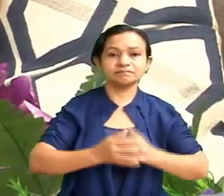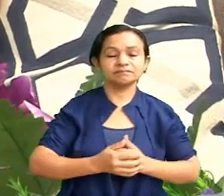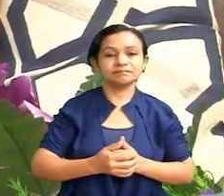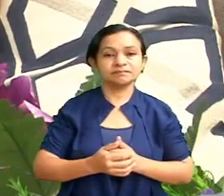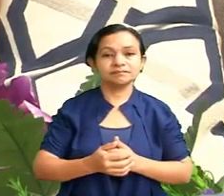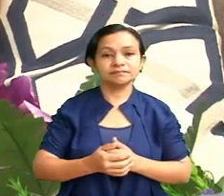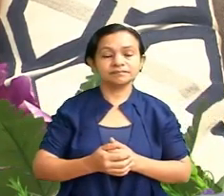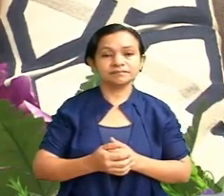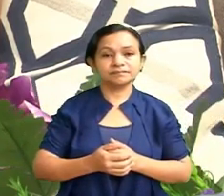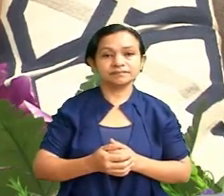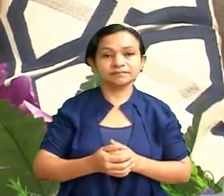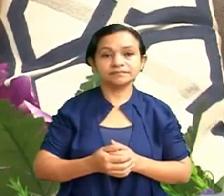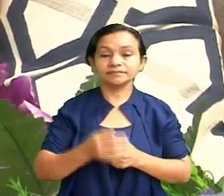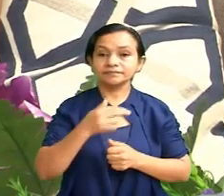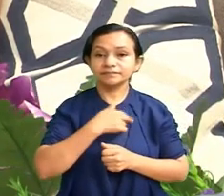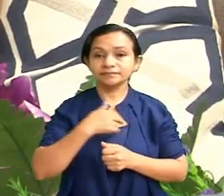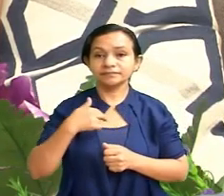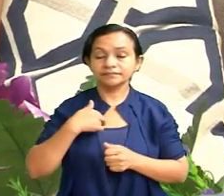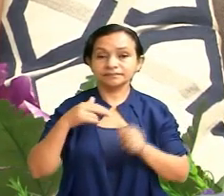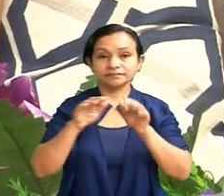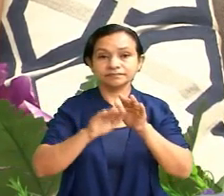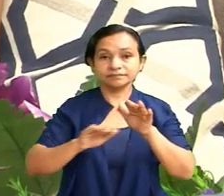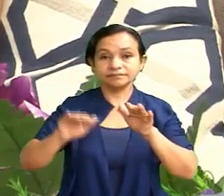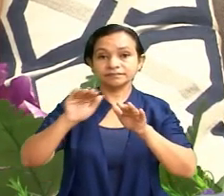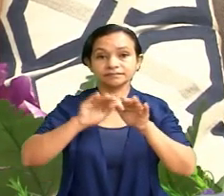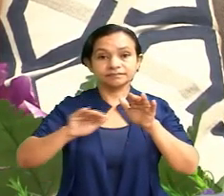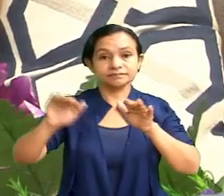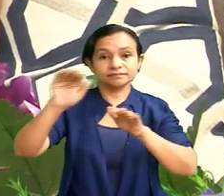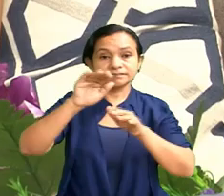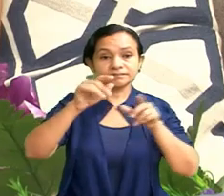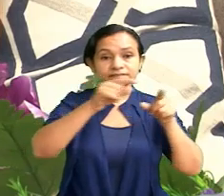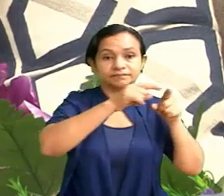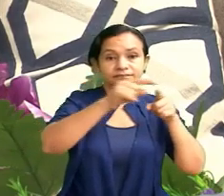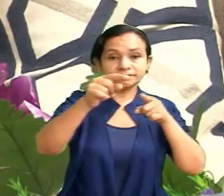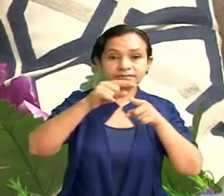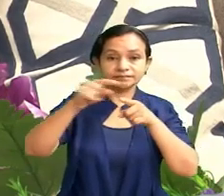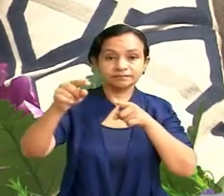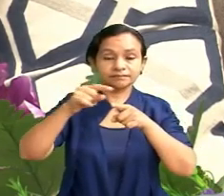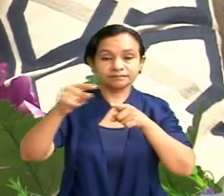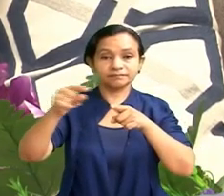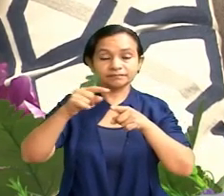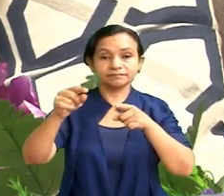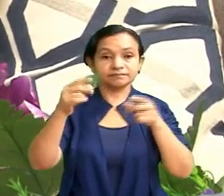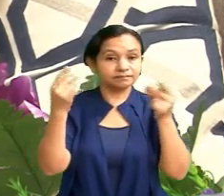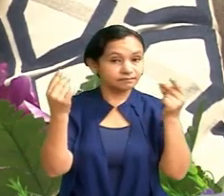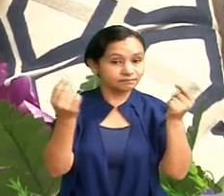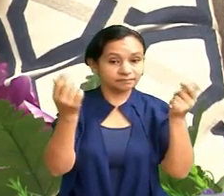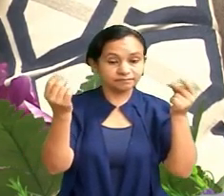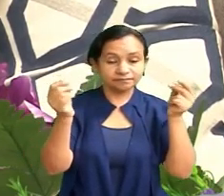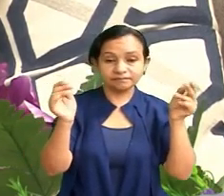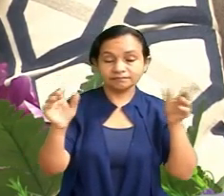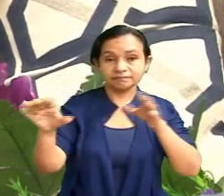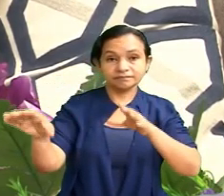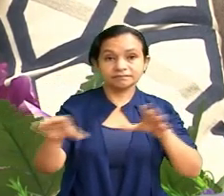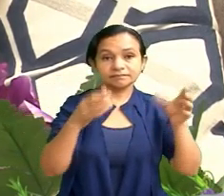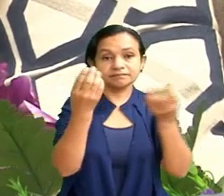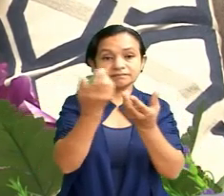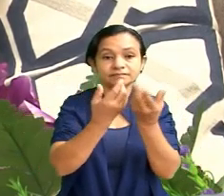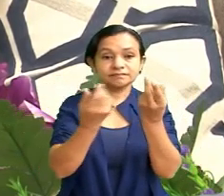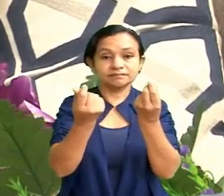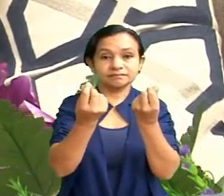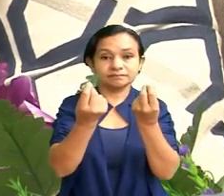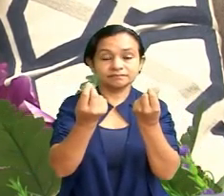y generar va generando espacios en los municipios que te movilizan que te dinamizan toda la economía